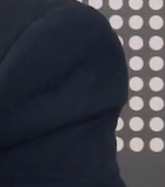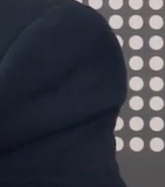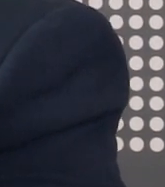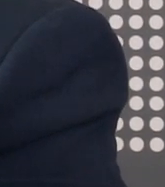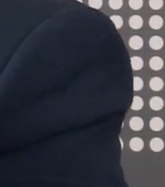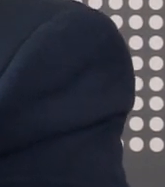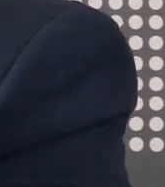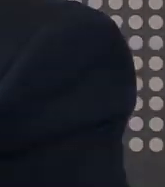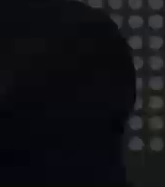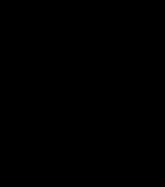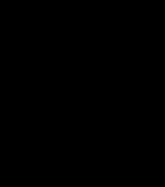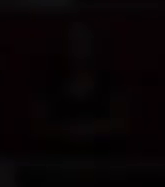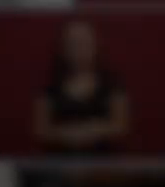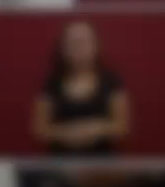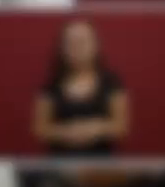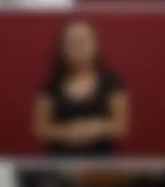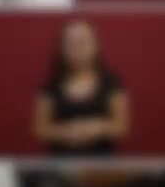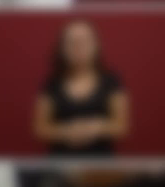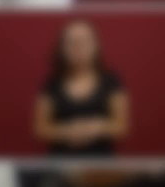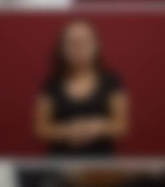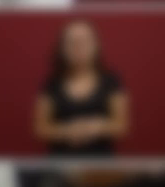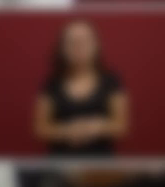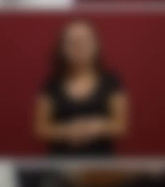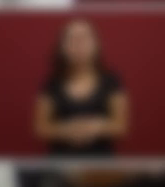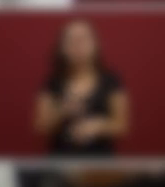el Estado mexicano les debe.